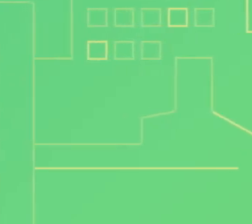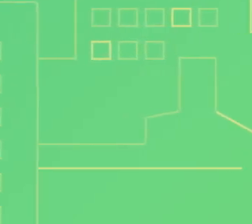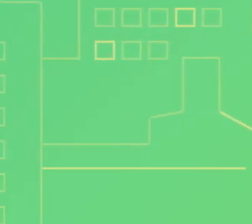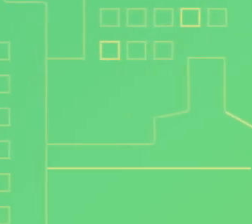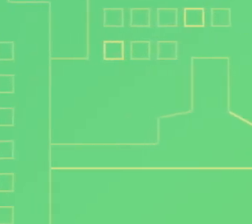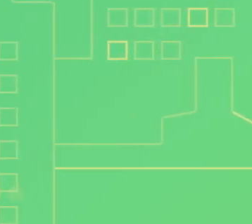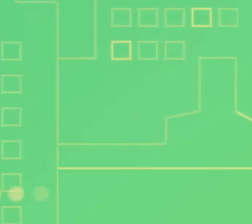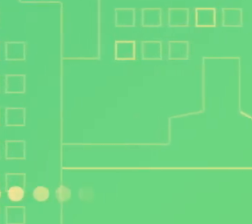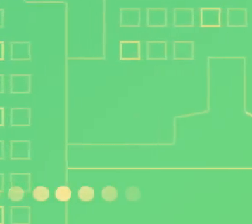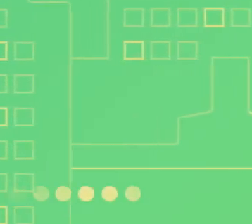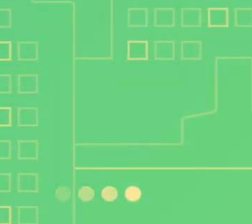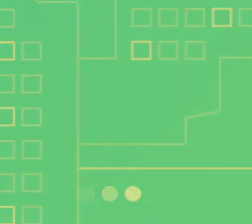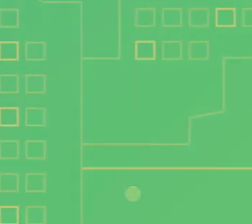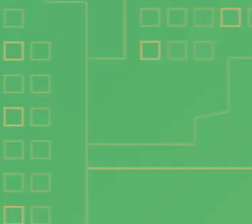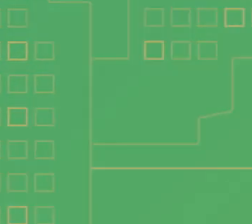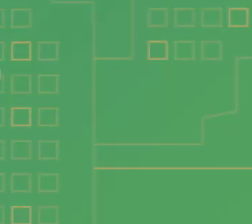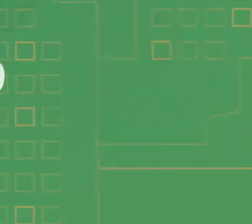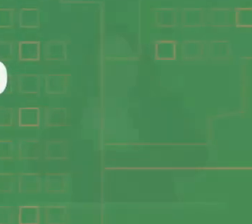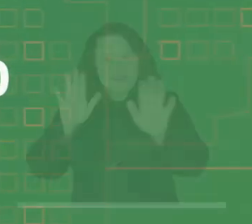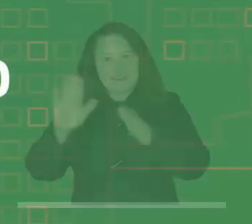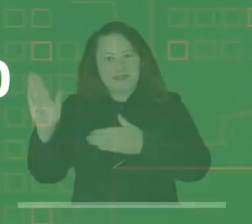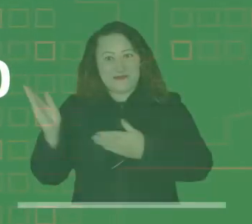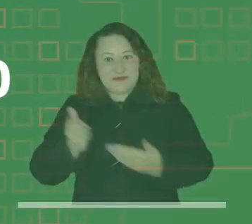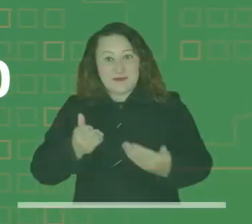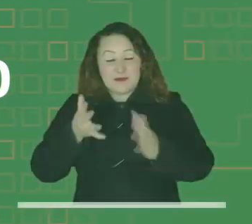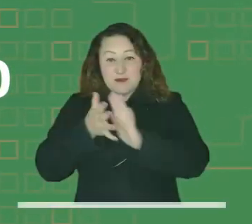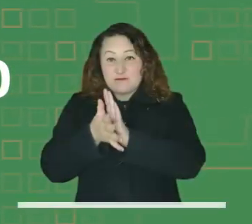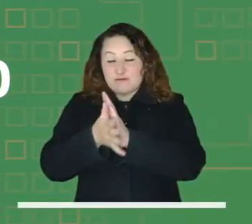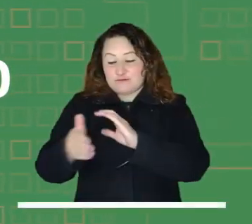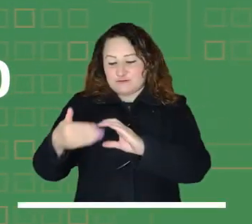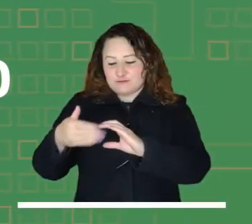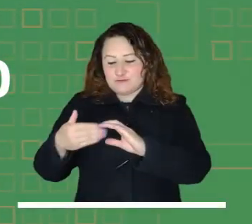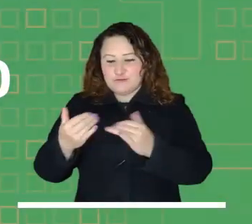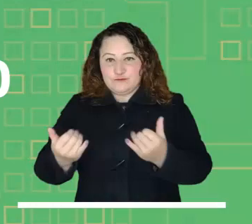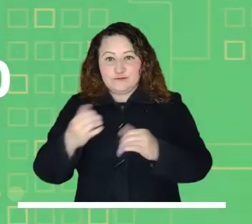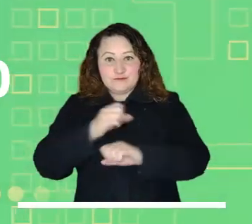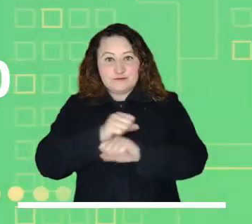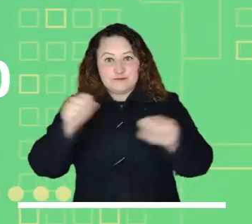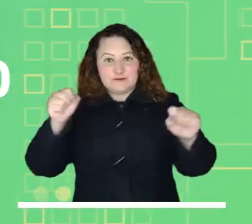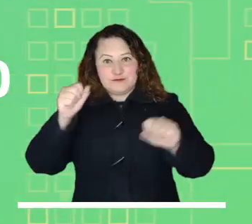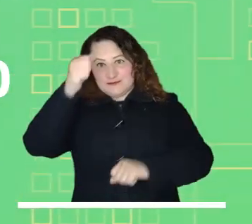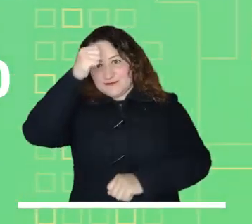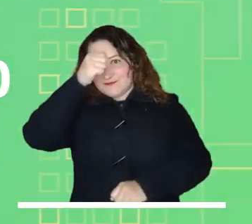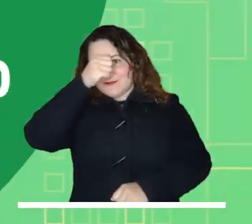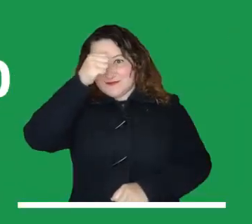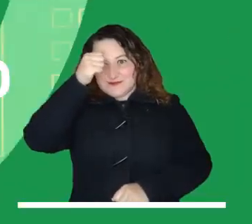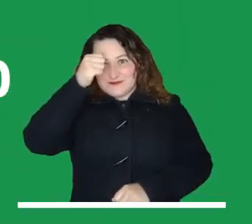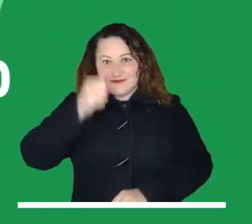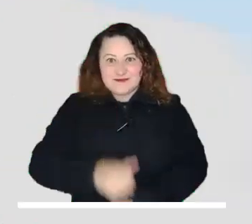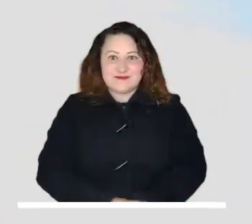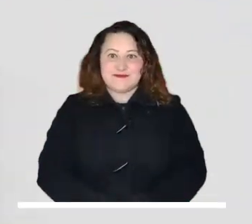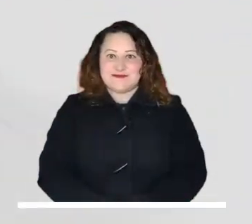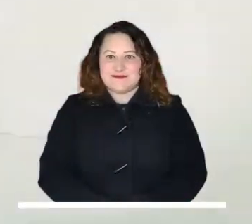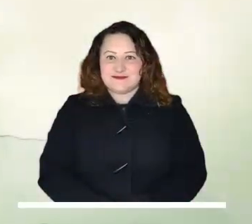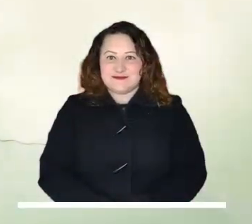Buenos días y bienvenidos a la más reciente actualización del pronóstico meteorológico para la mañana de hoy domingo.